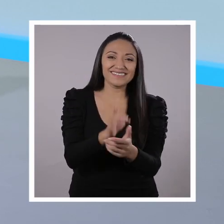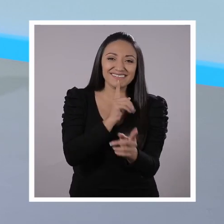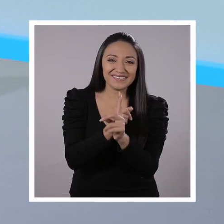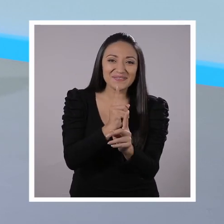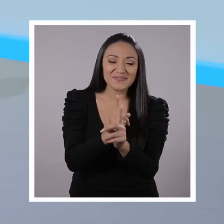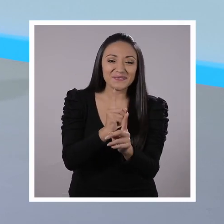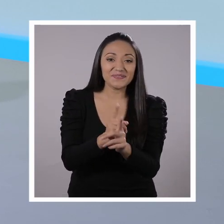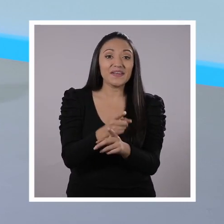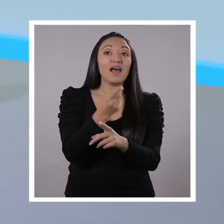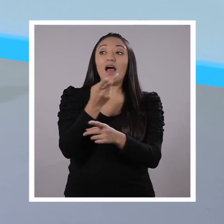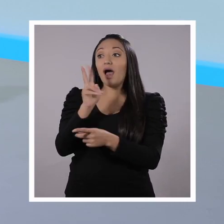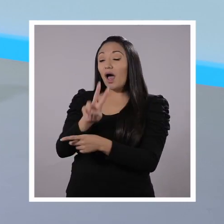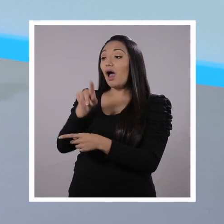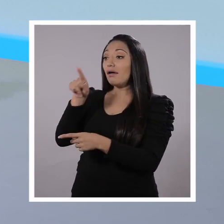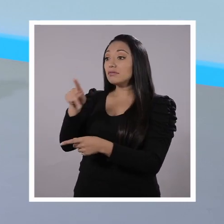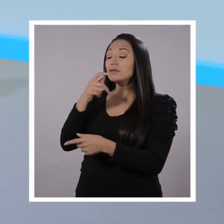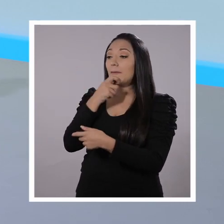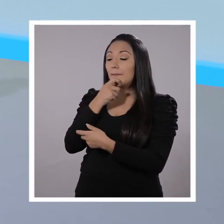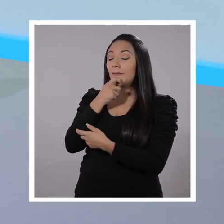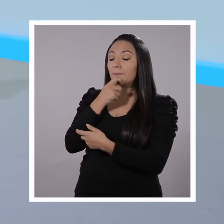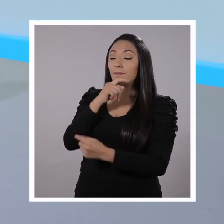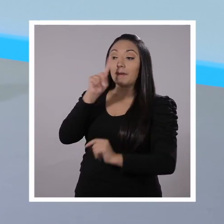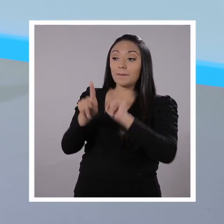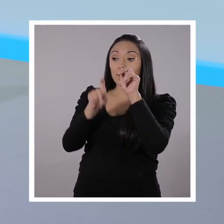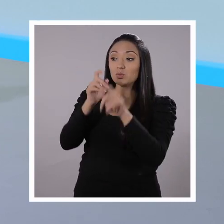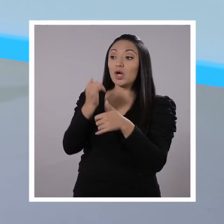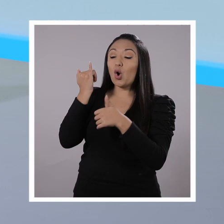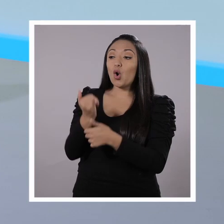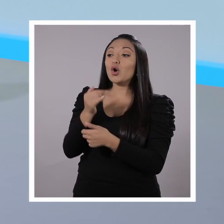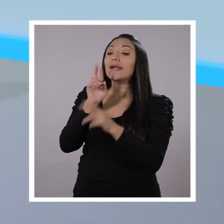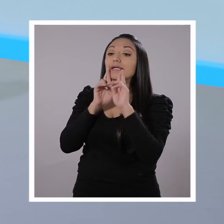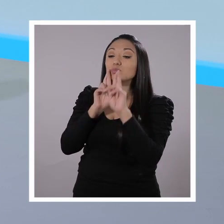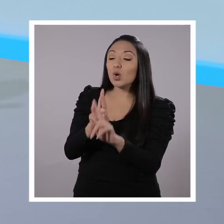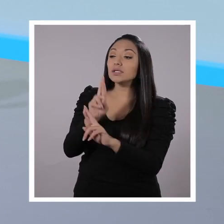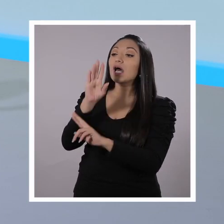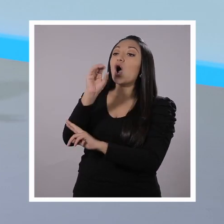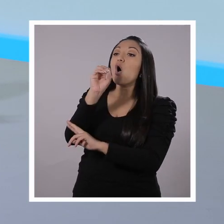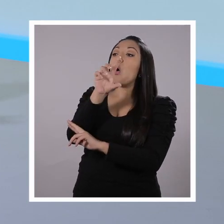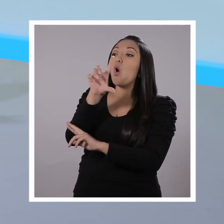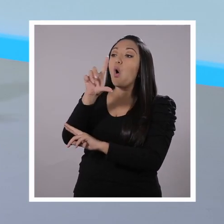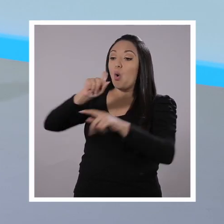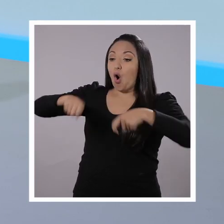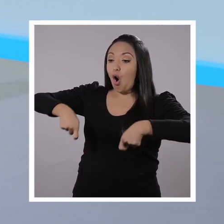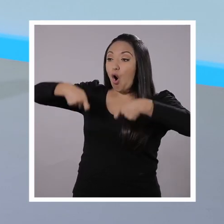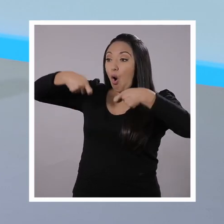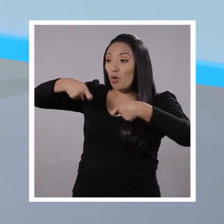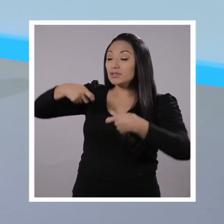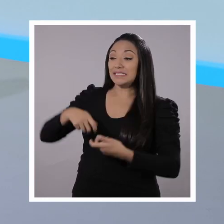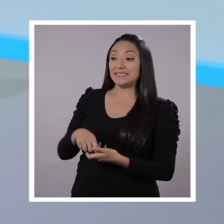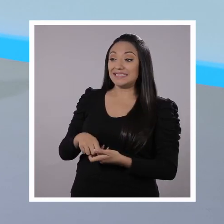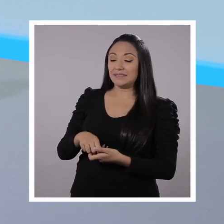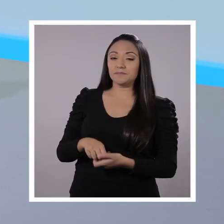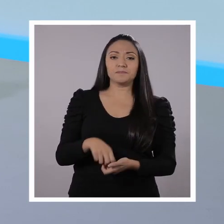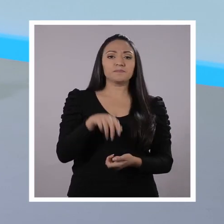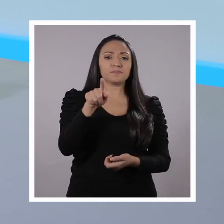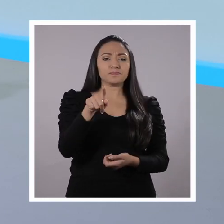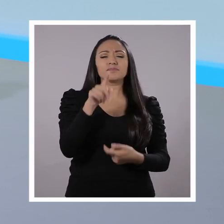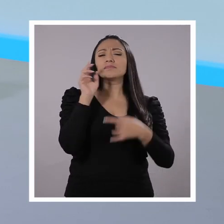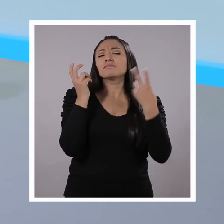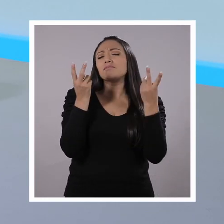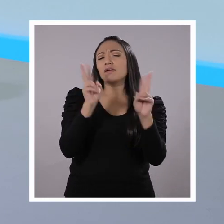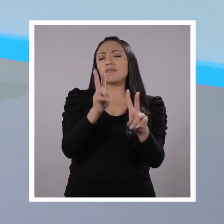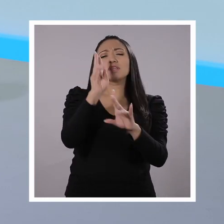súper divertida. También adivinamos nuestra adivinanza del día de hoy, que era la olla. Perfecto. ¿Y sabes